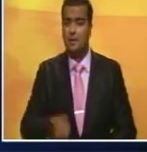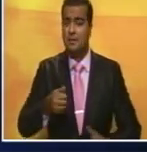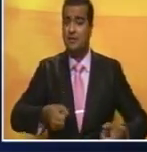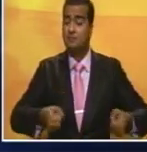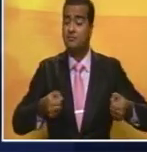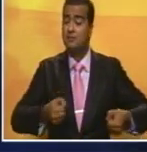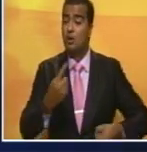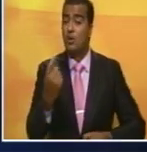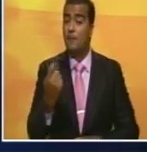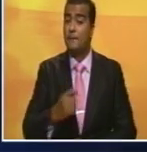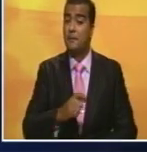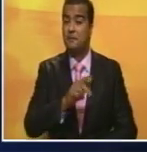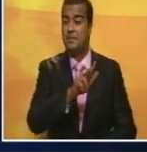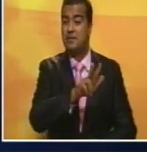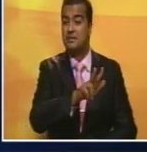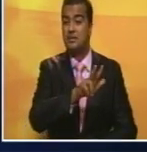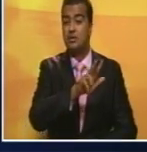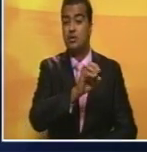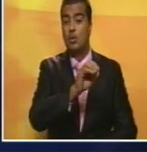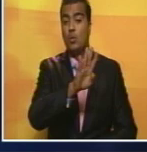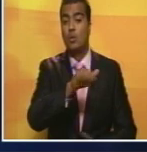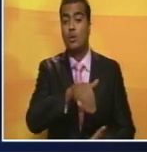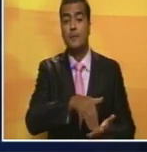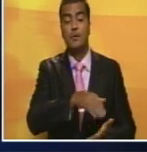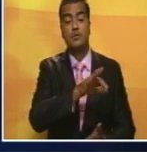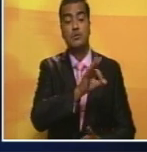canasta en un mes fue de